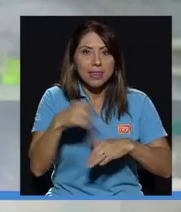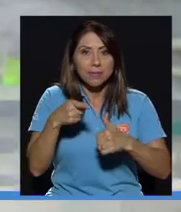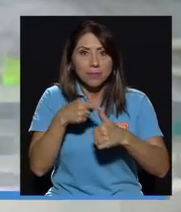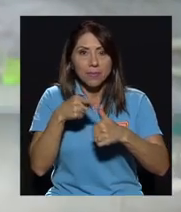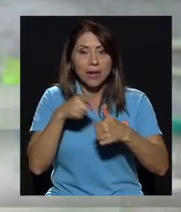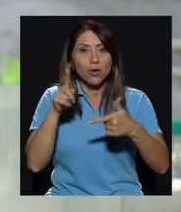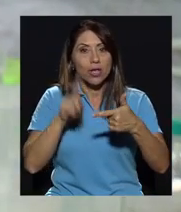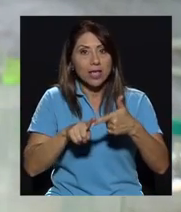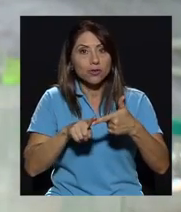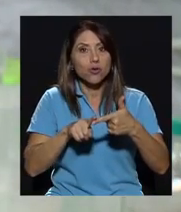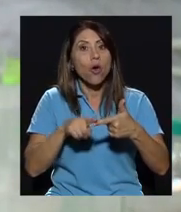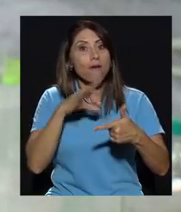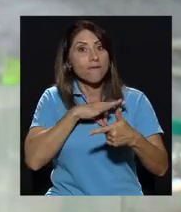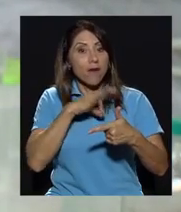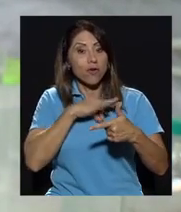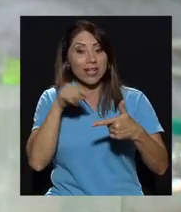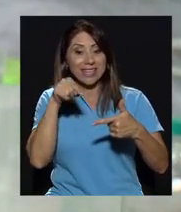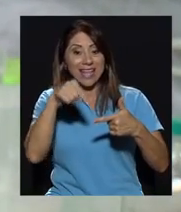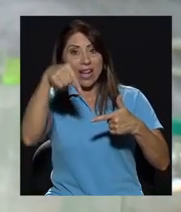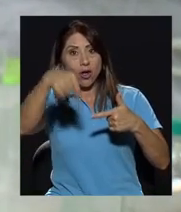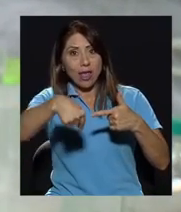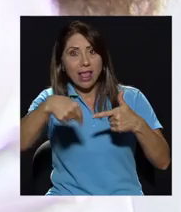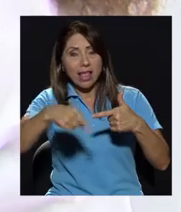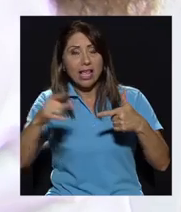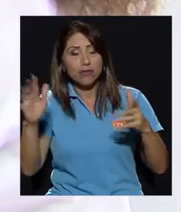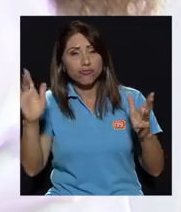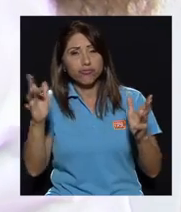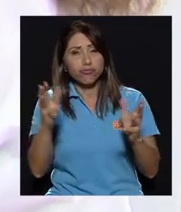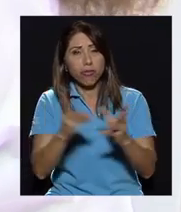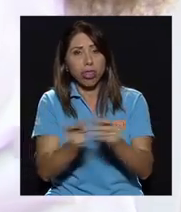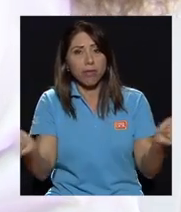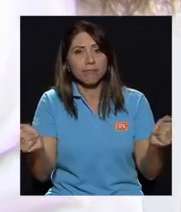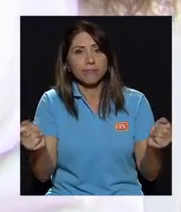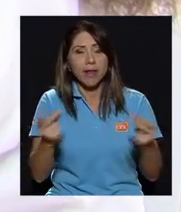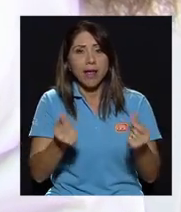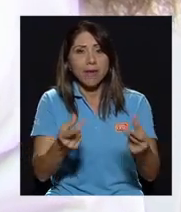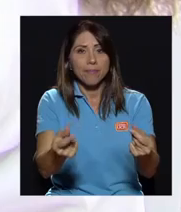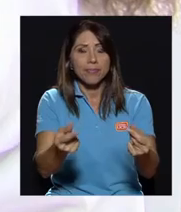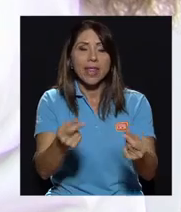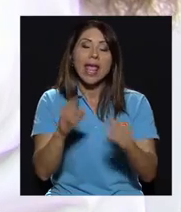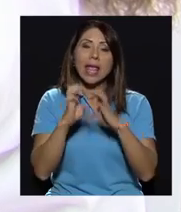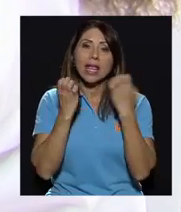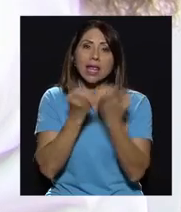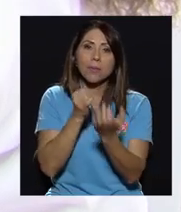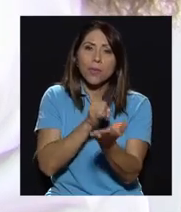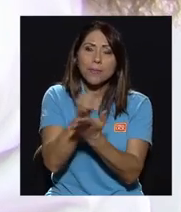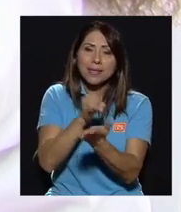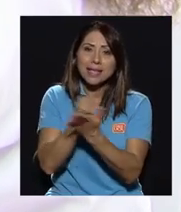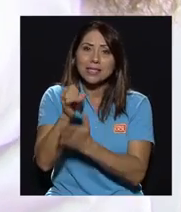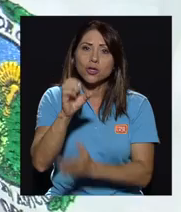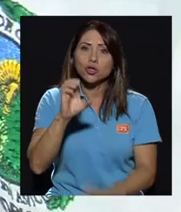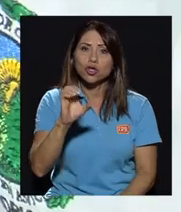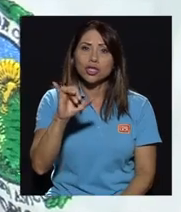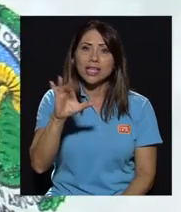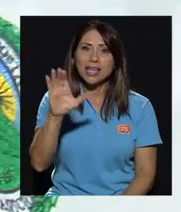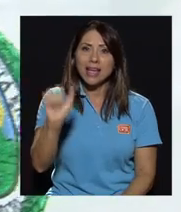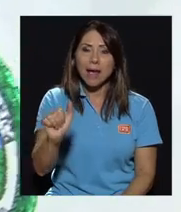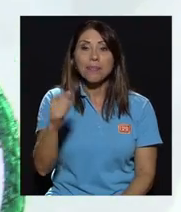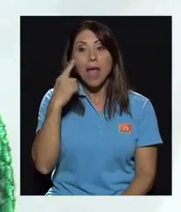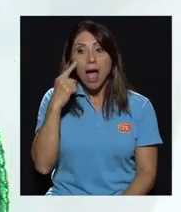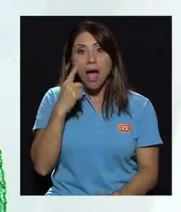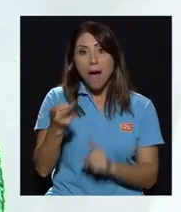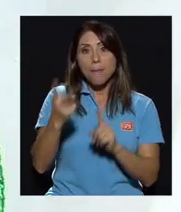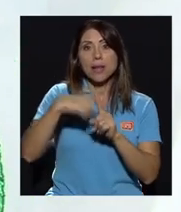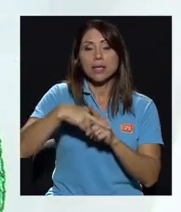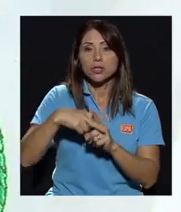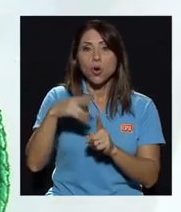favorece una degradación acelerada del contaminado el equipo de investigación del cica ha ido implementando la aplicación